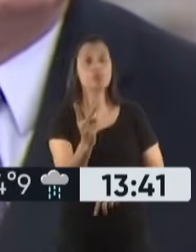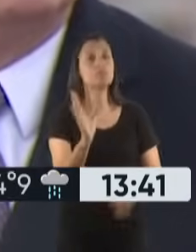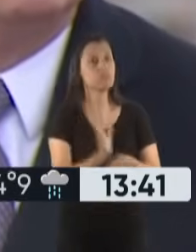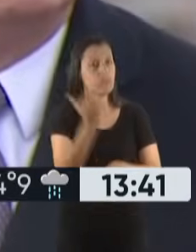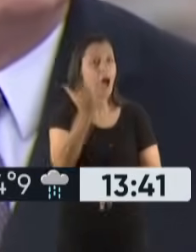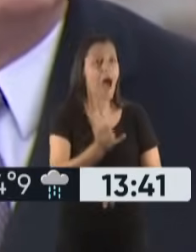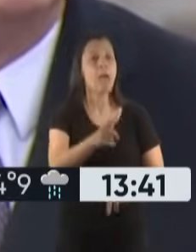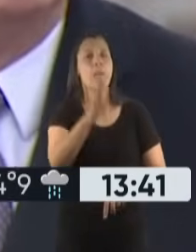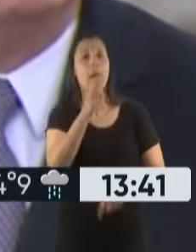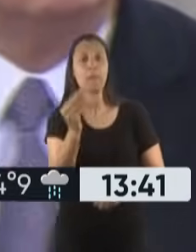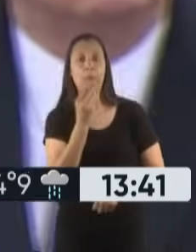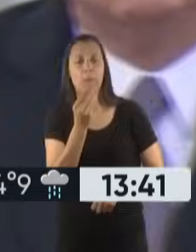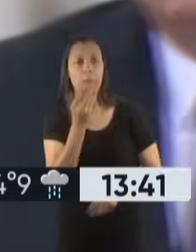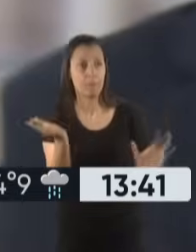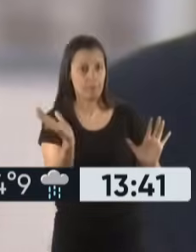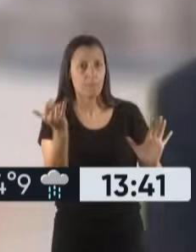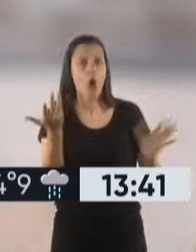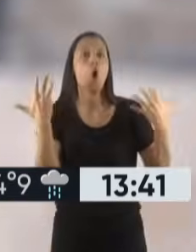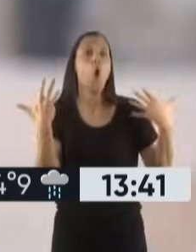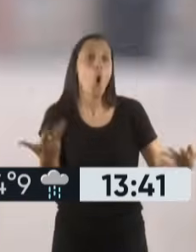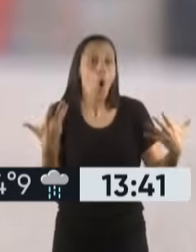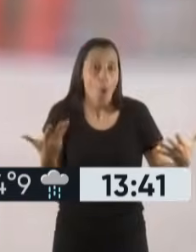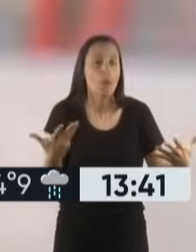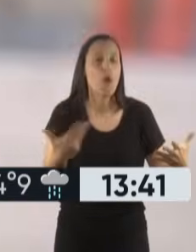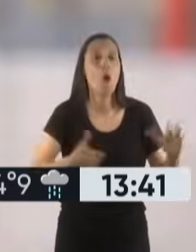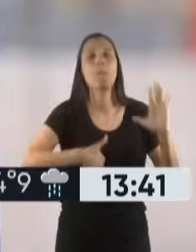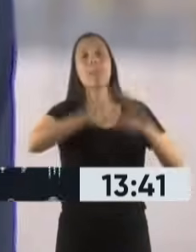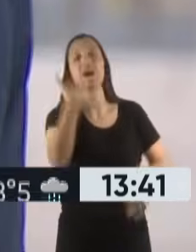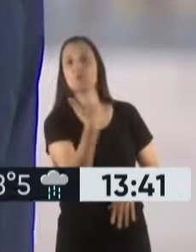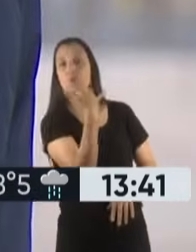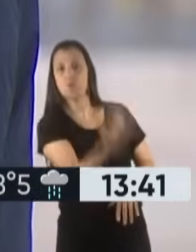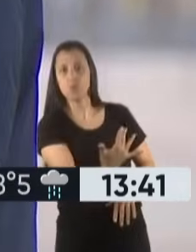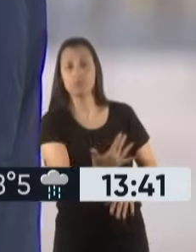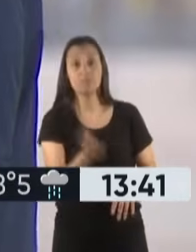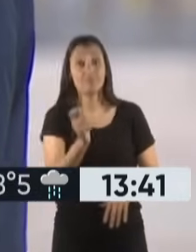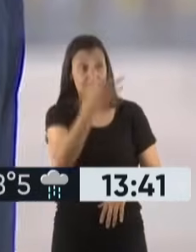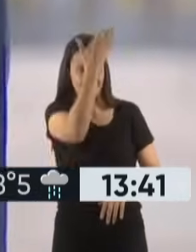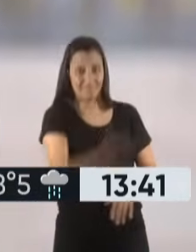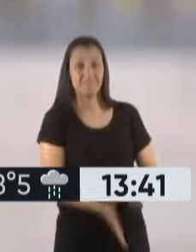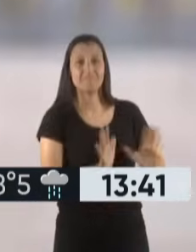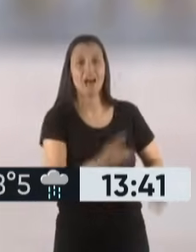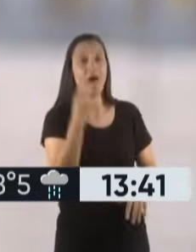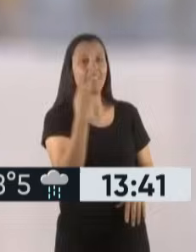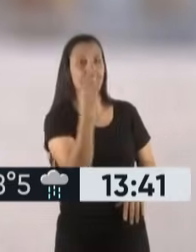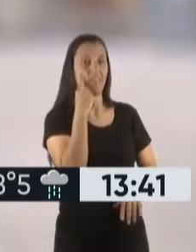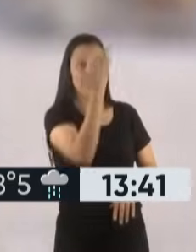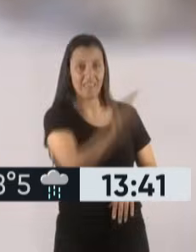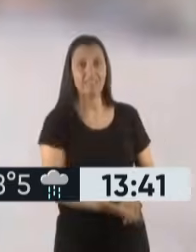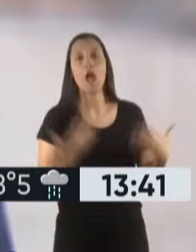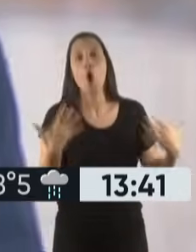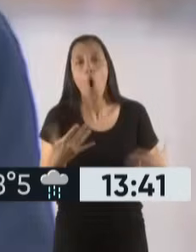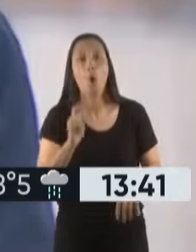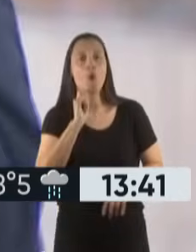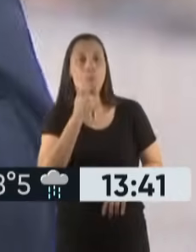ven. Obviamente es más lindo, y fui intendente, es más lindo hacer una